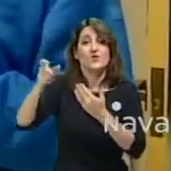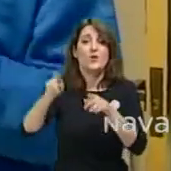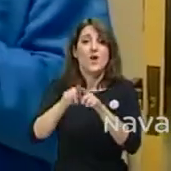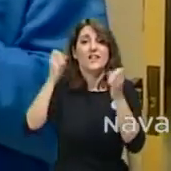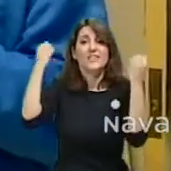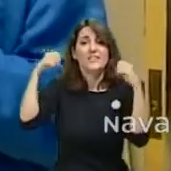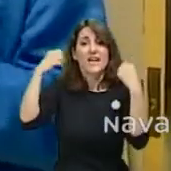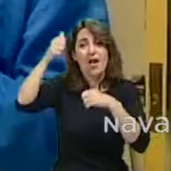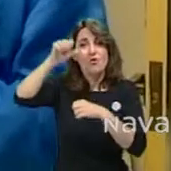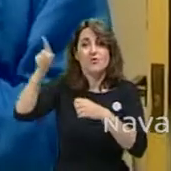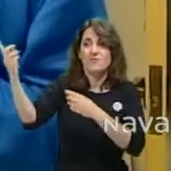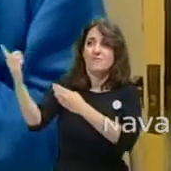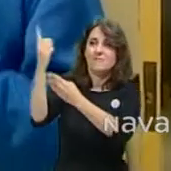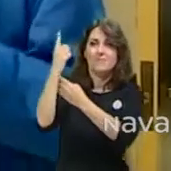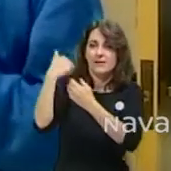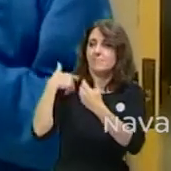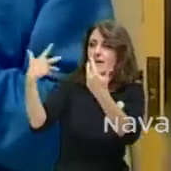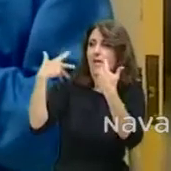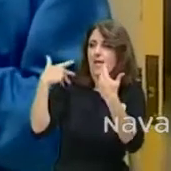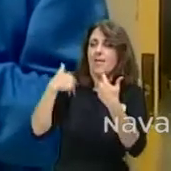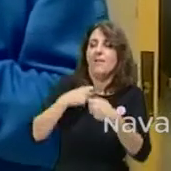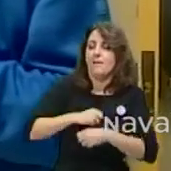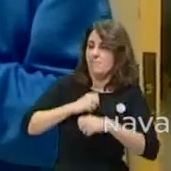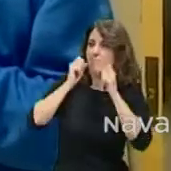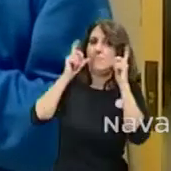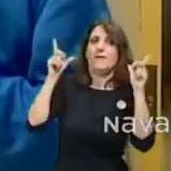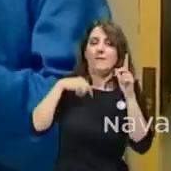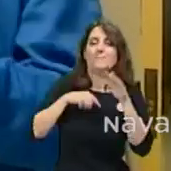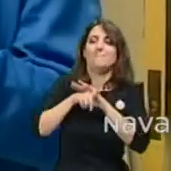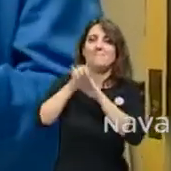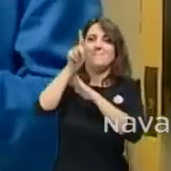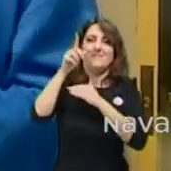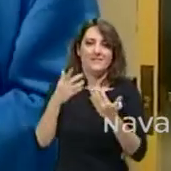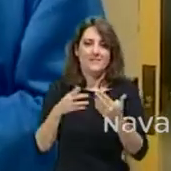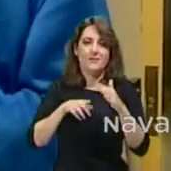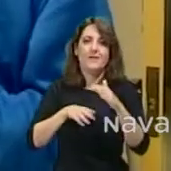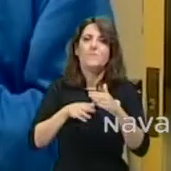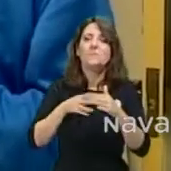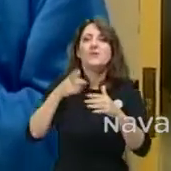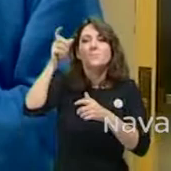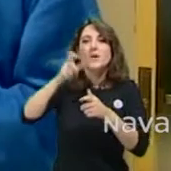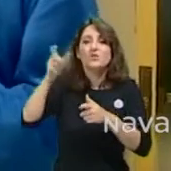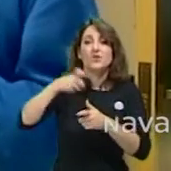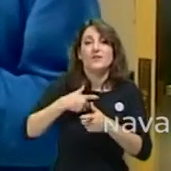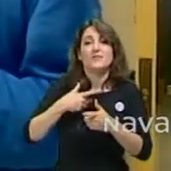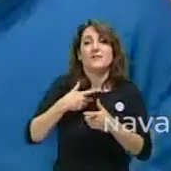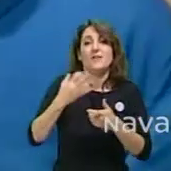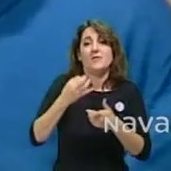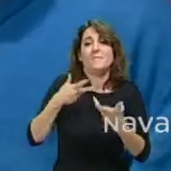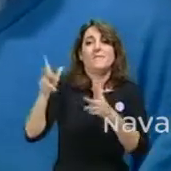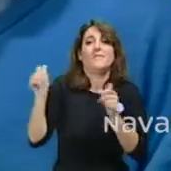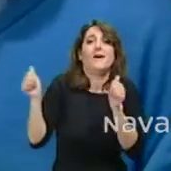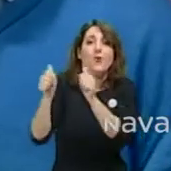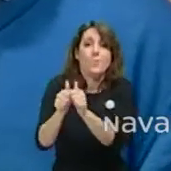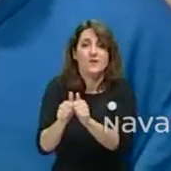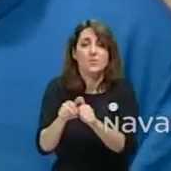pues tiene muchas ventajas para las personas que se dejan acompañar de esta manera. Cualquiera